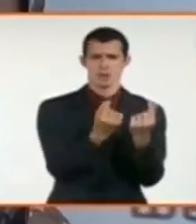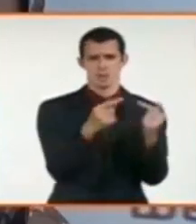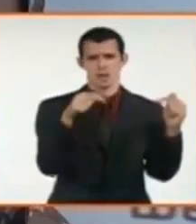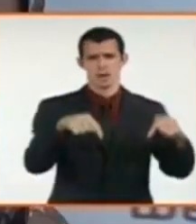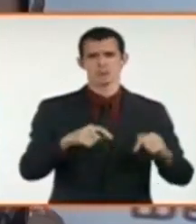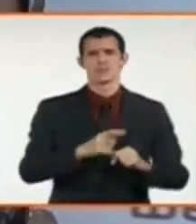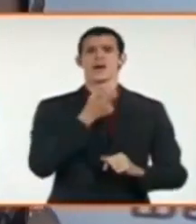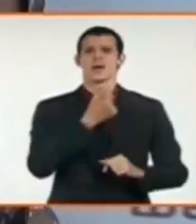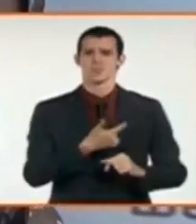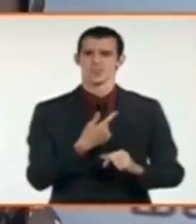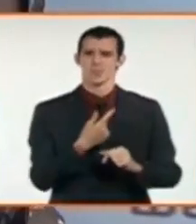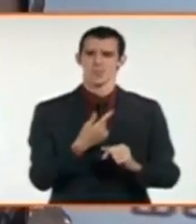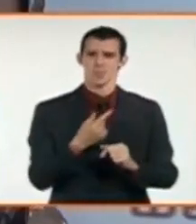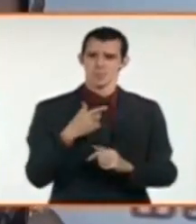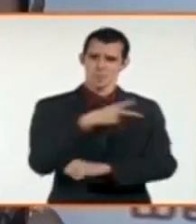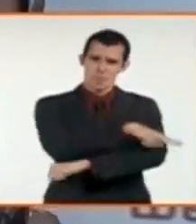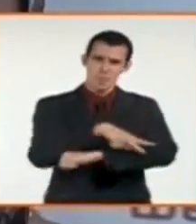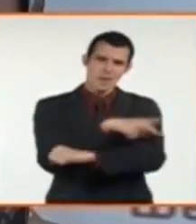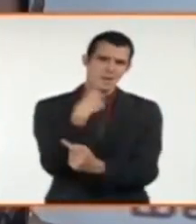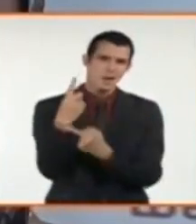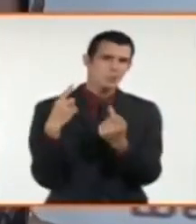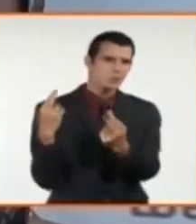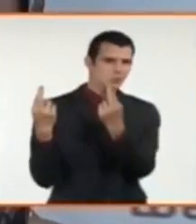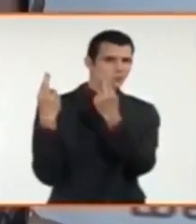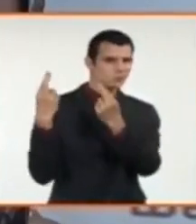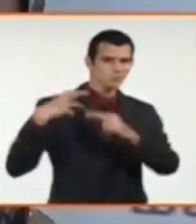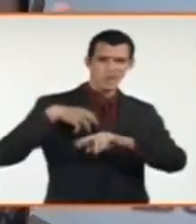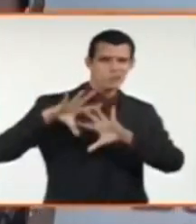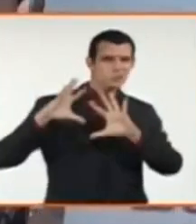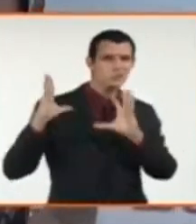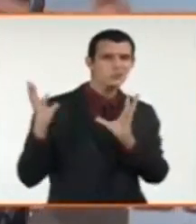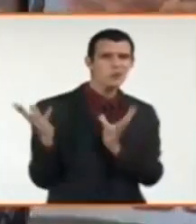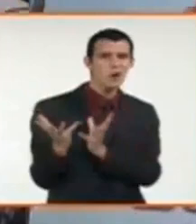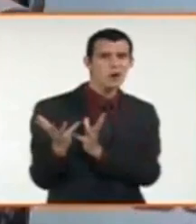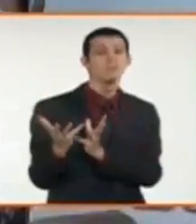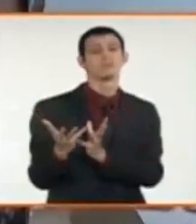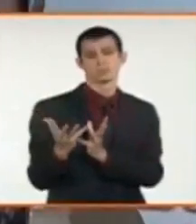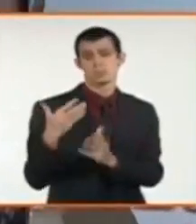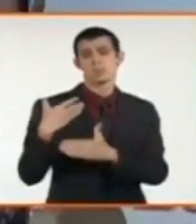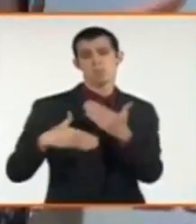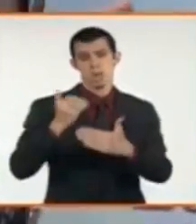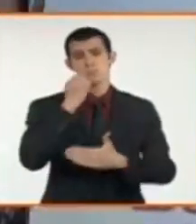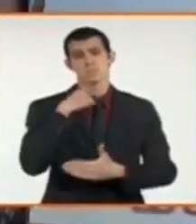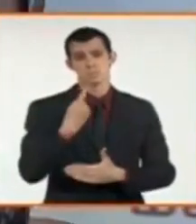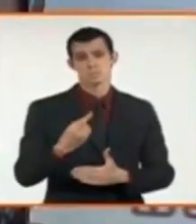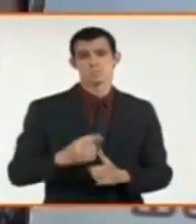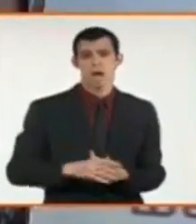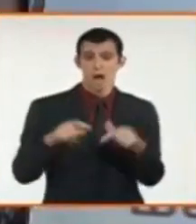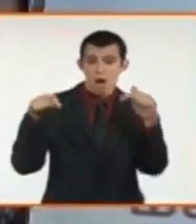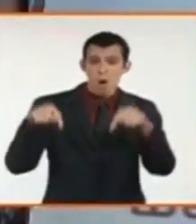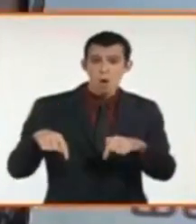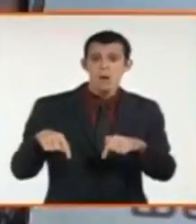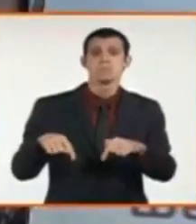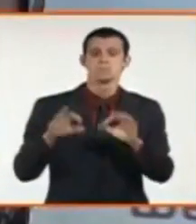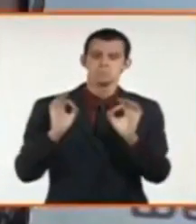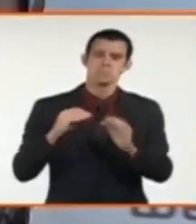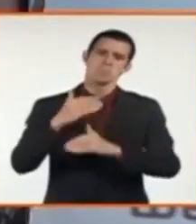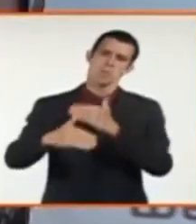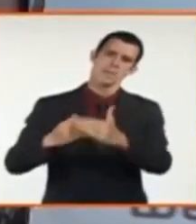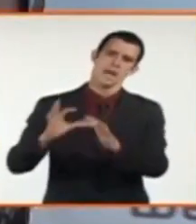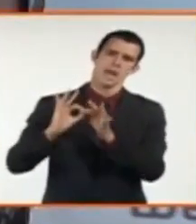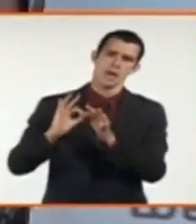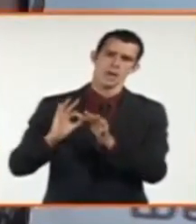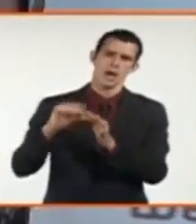mundo países desarrollados que hacía varios años que no enfrentaban procesos inflacionarios